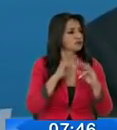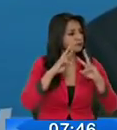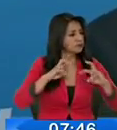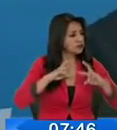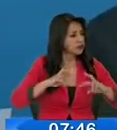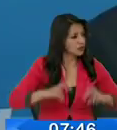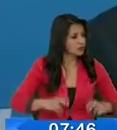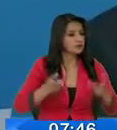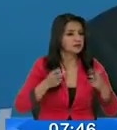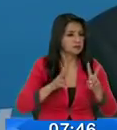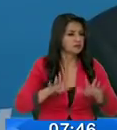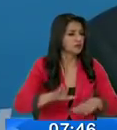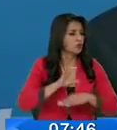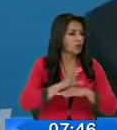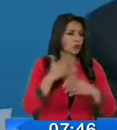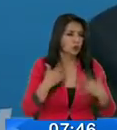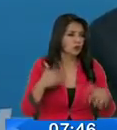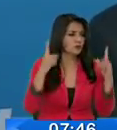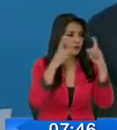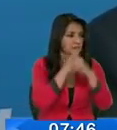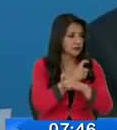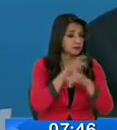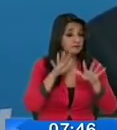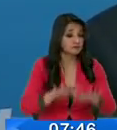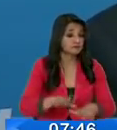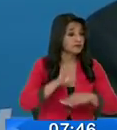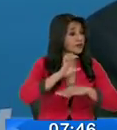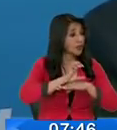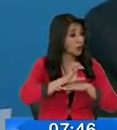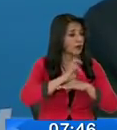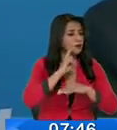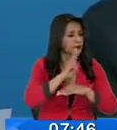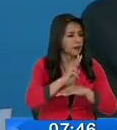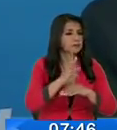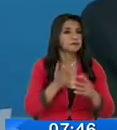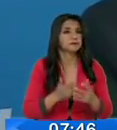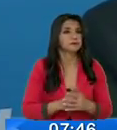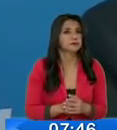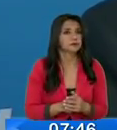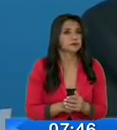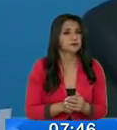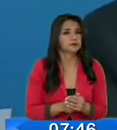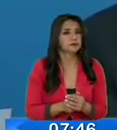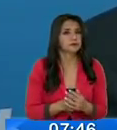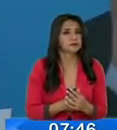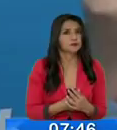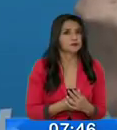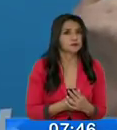todo el drama de este país. Porque ahí en este país, mire Miguel, un asunto, si